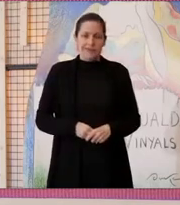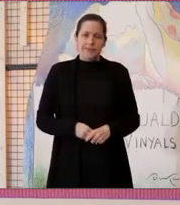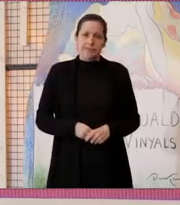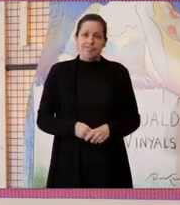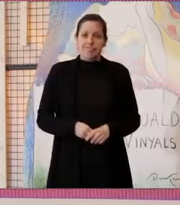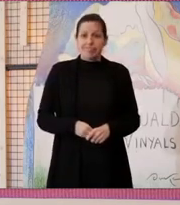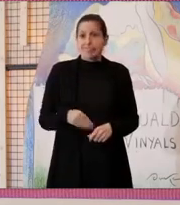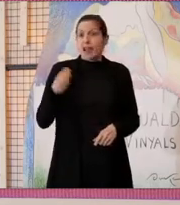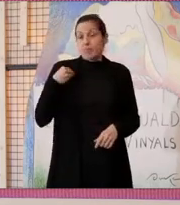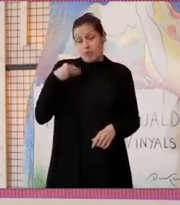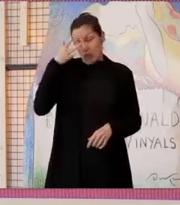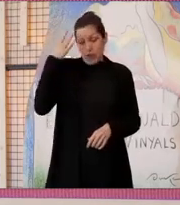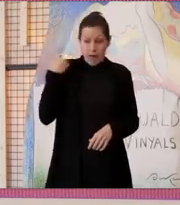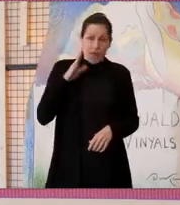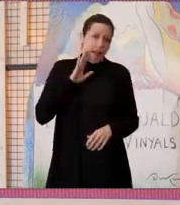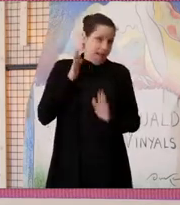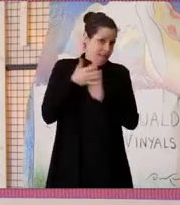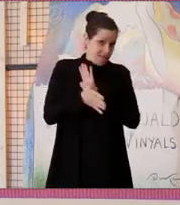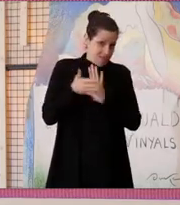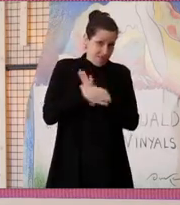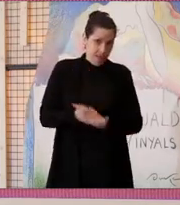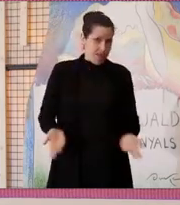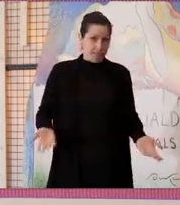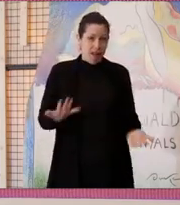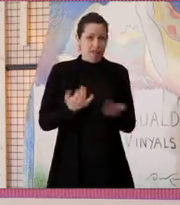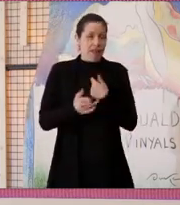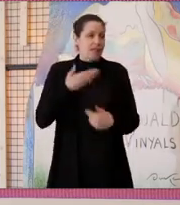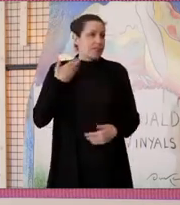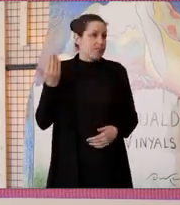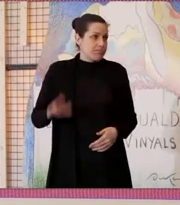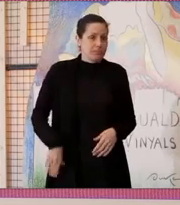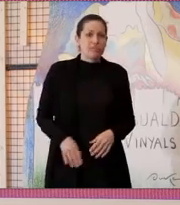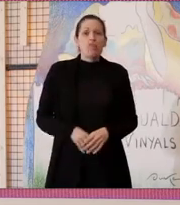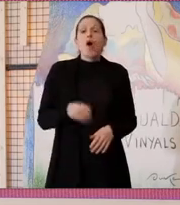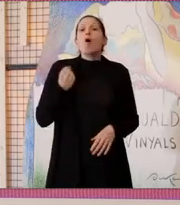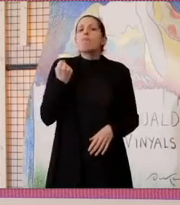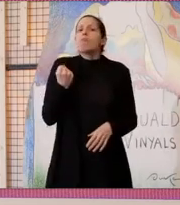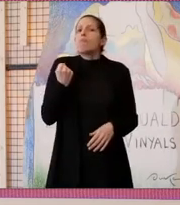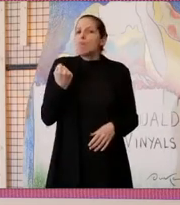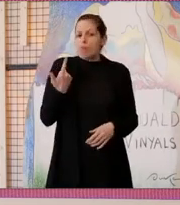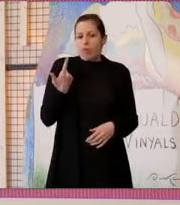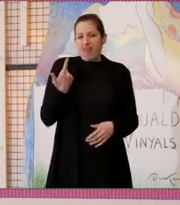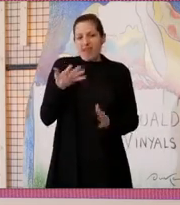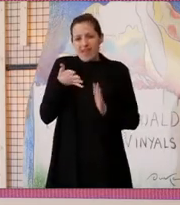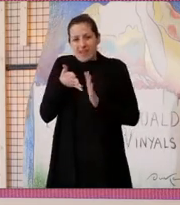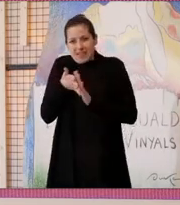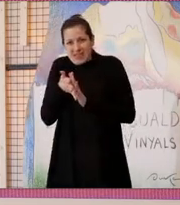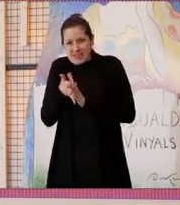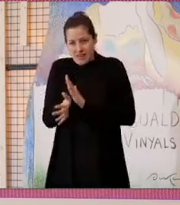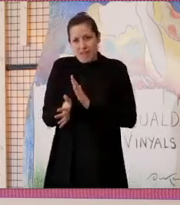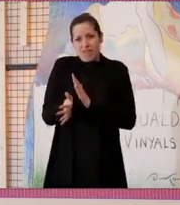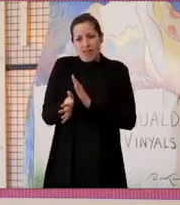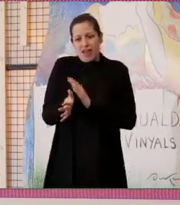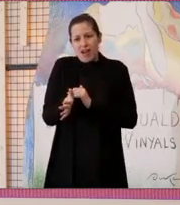la presidenta no O sea el poder está convertido en un sitio absolutamente inhóspito